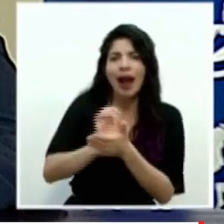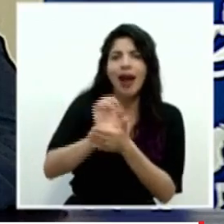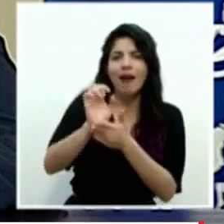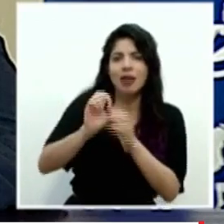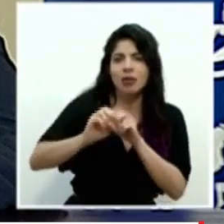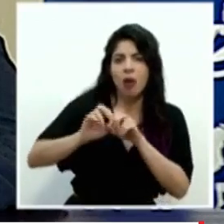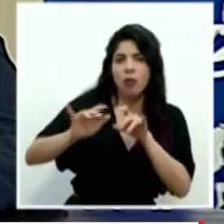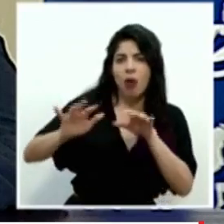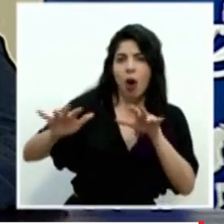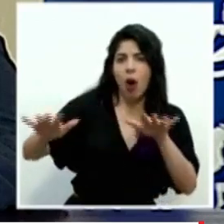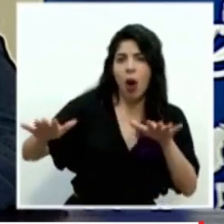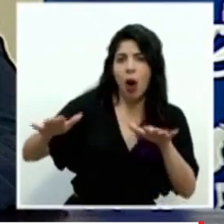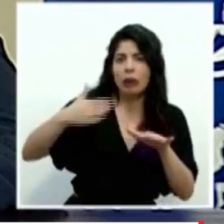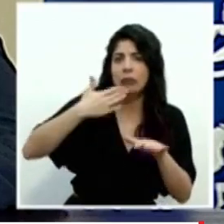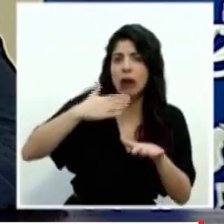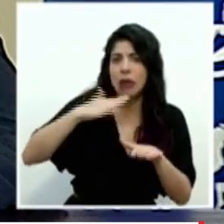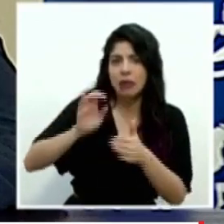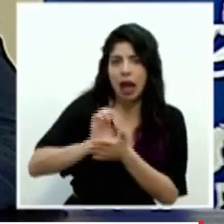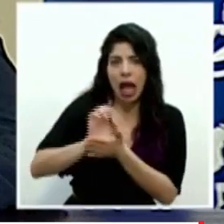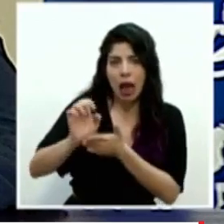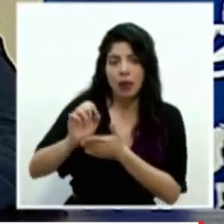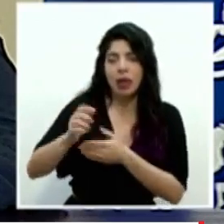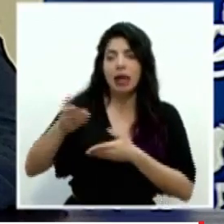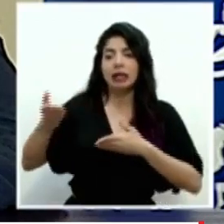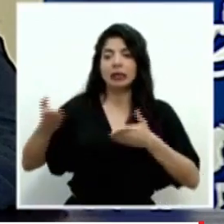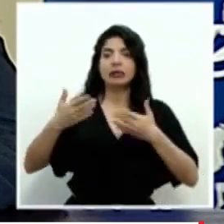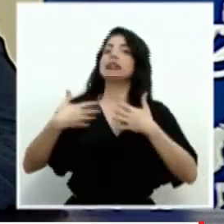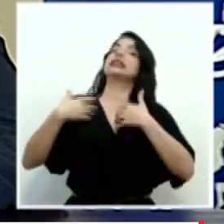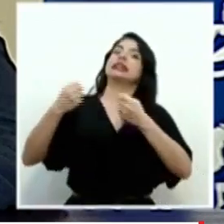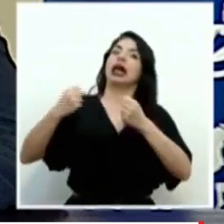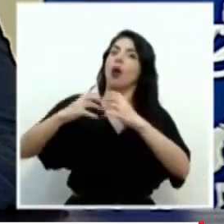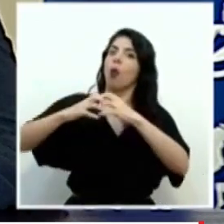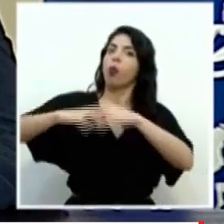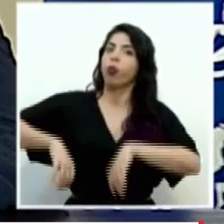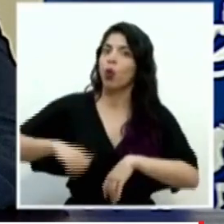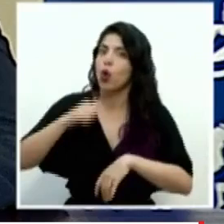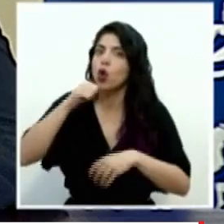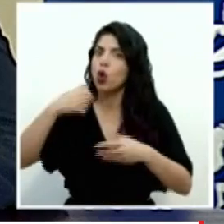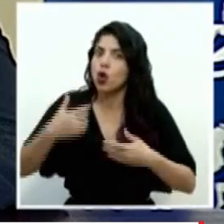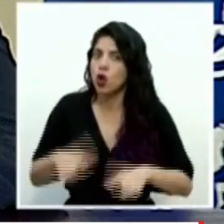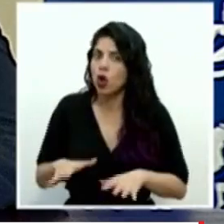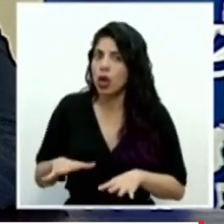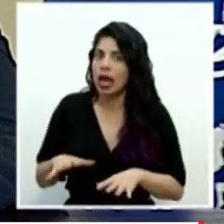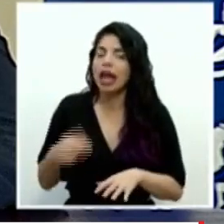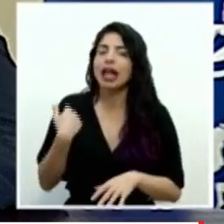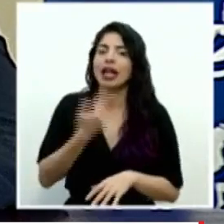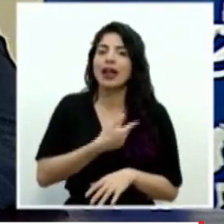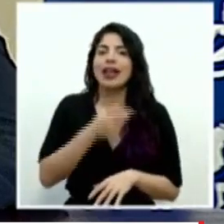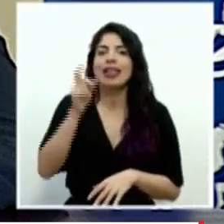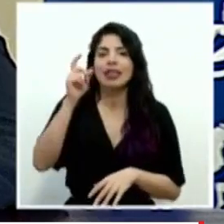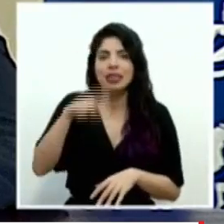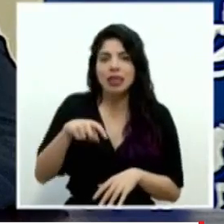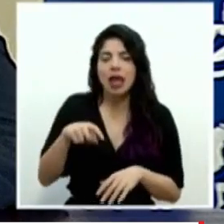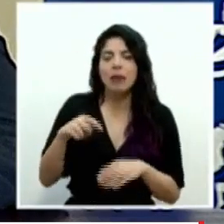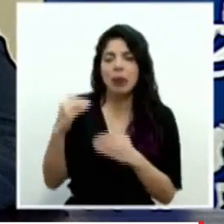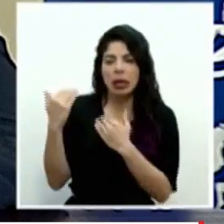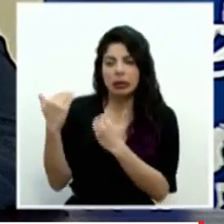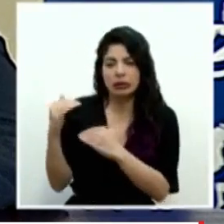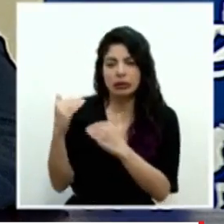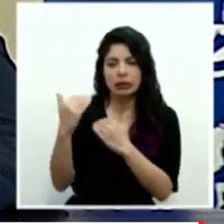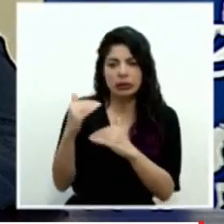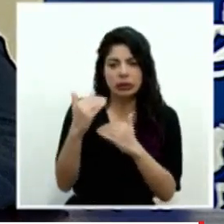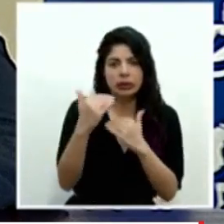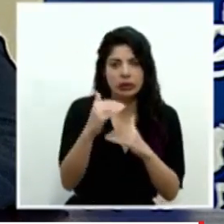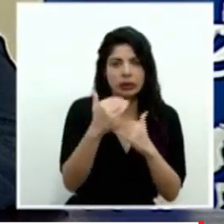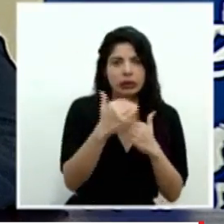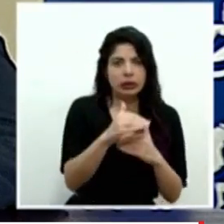de los casos graves y que no vaya a colapsar principalmente los servicios de salud, tenemos que seguir con un esquema restrictivo en donde se